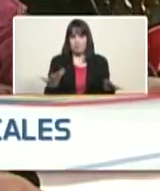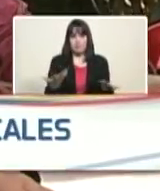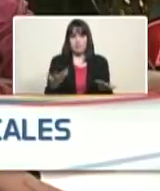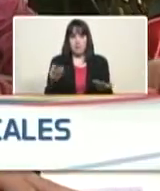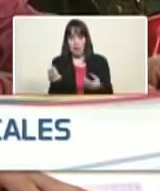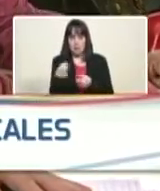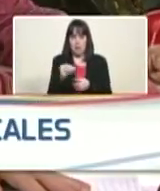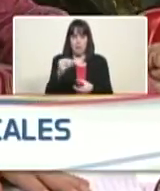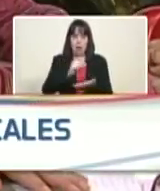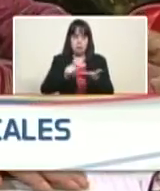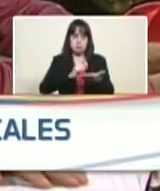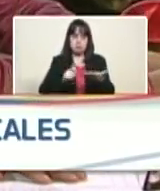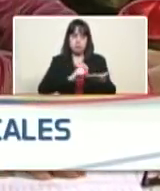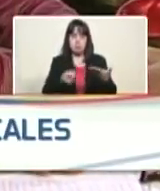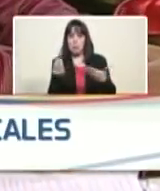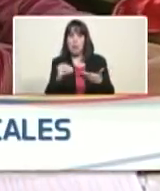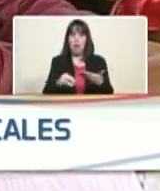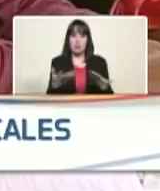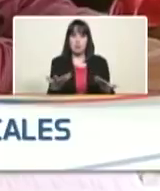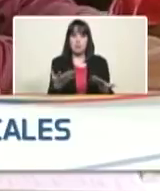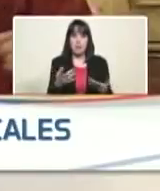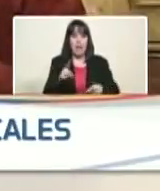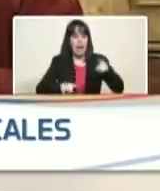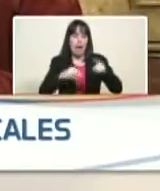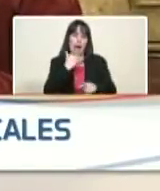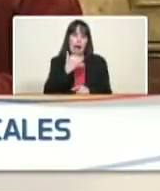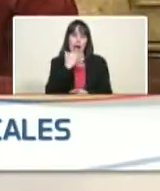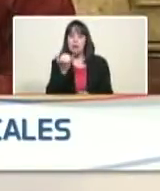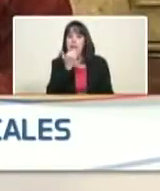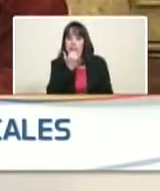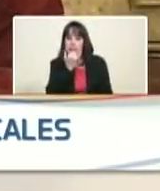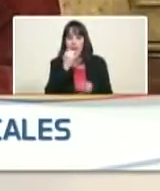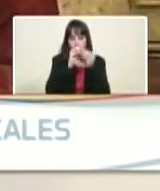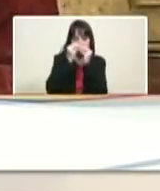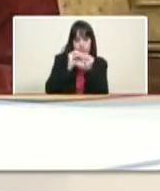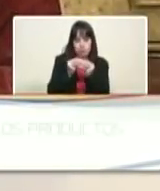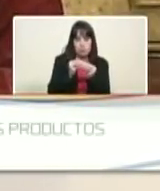Que hay cosas que corregir en el camino, a tiempo, bienvenido.